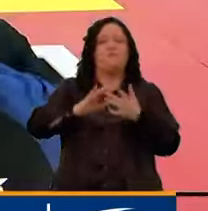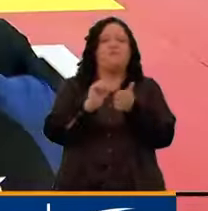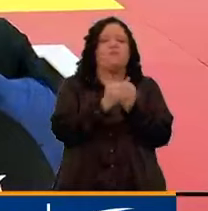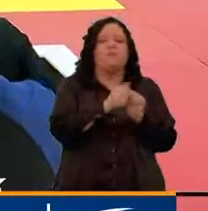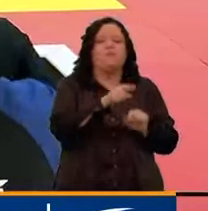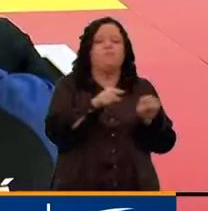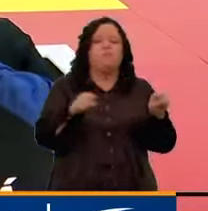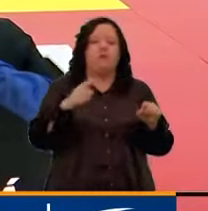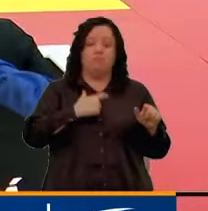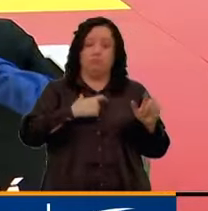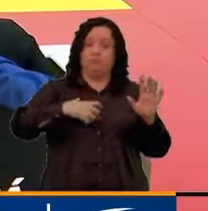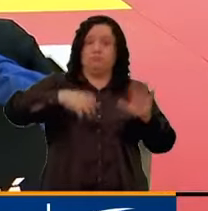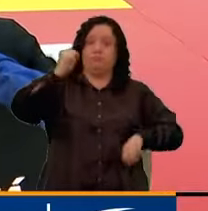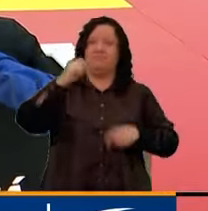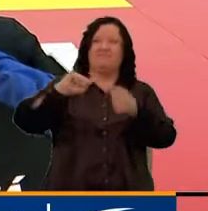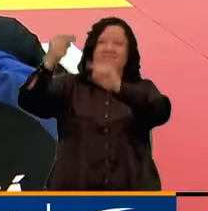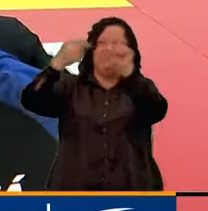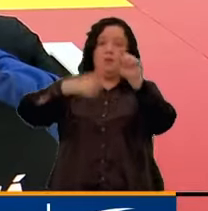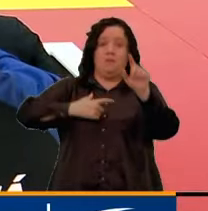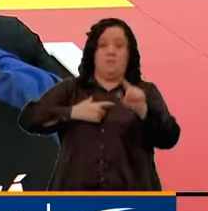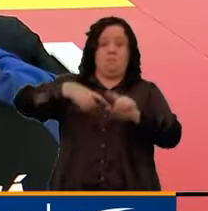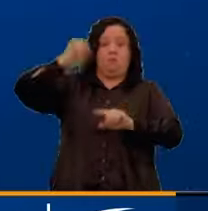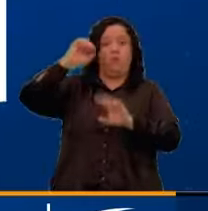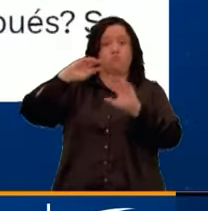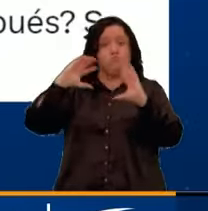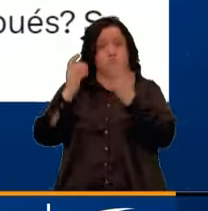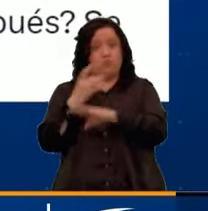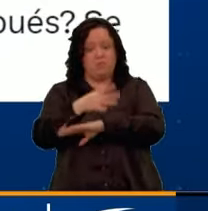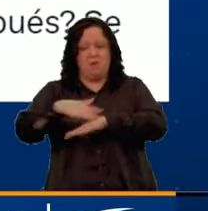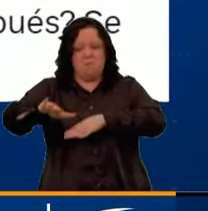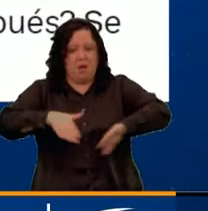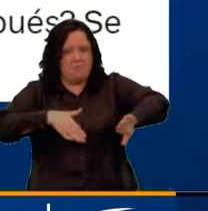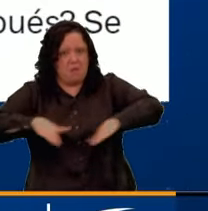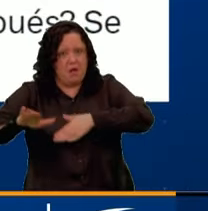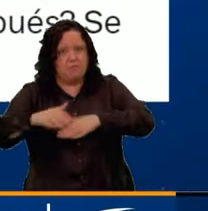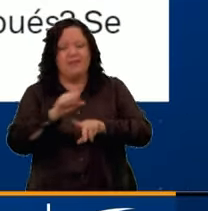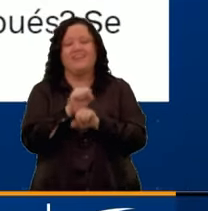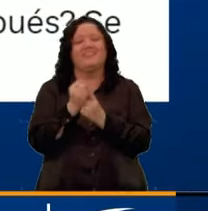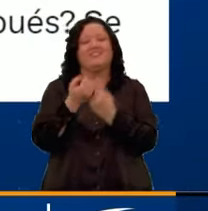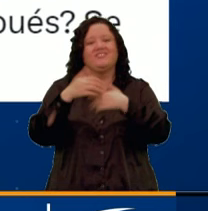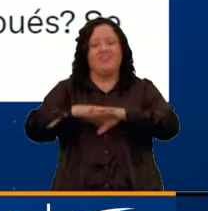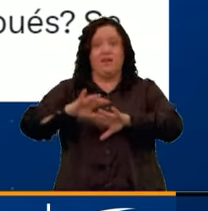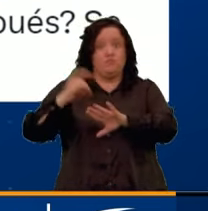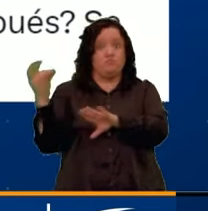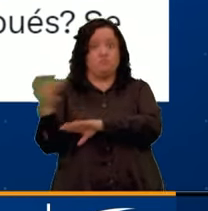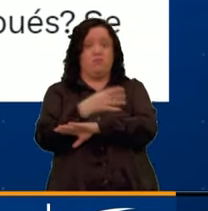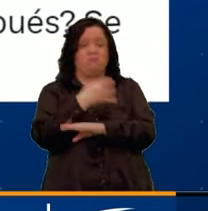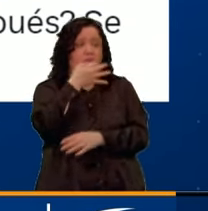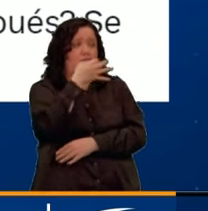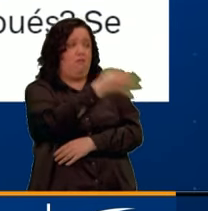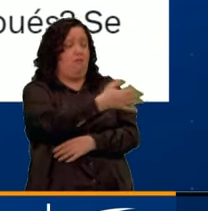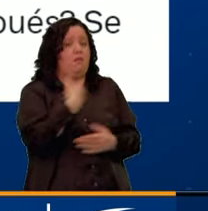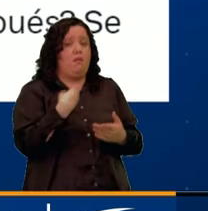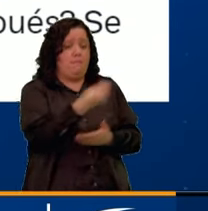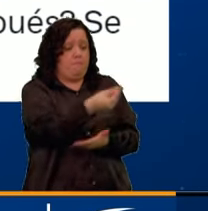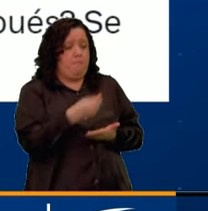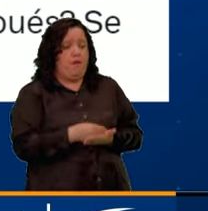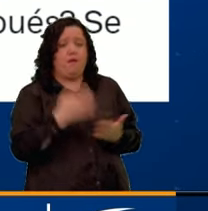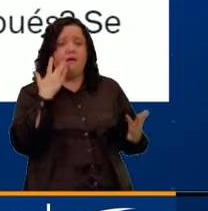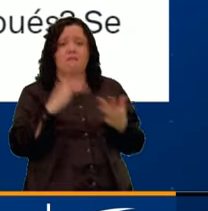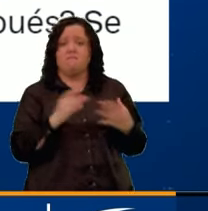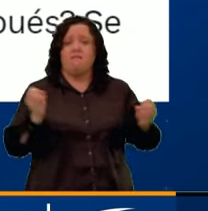que ganan medallas en diferentes justas. Campeones mundiales de patinaje a través de redes sociales denunciaron que no les habían pagado lo que les